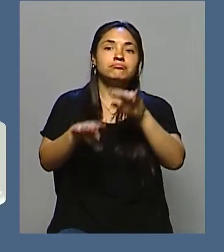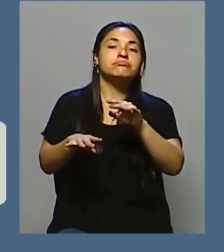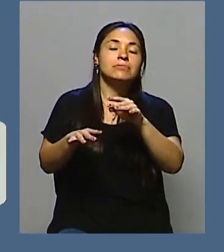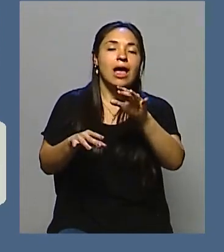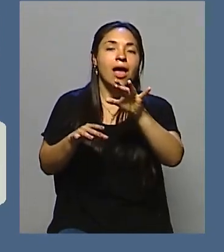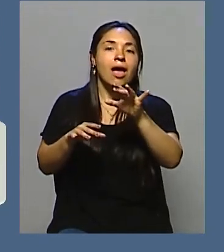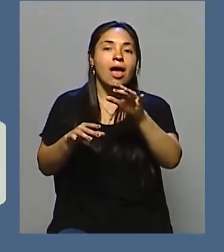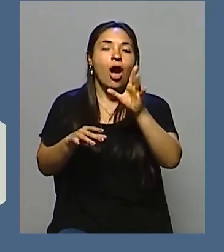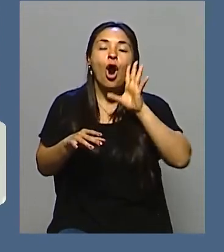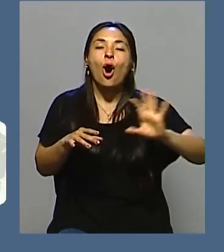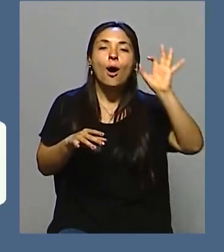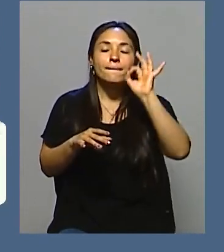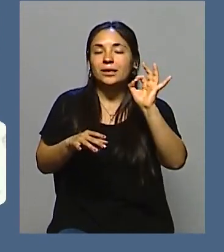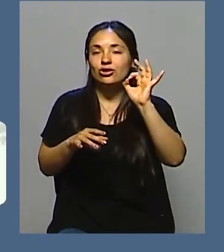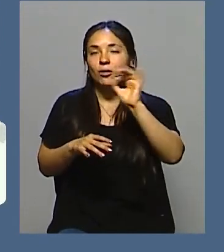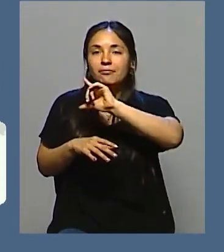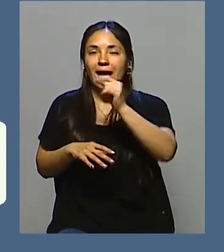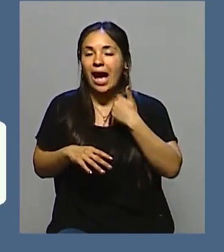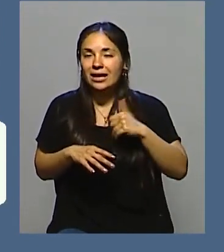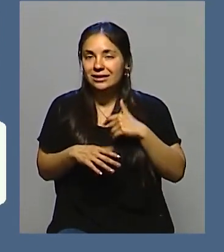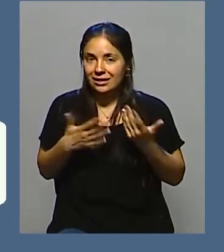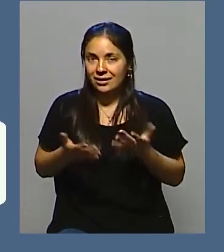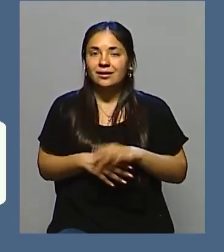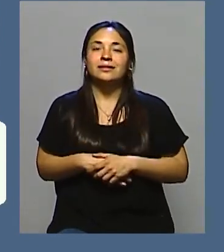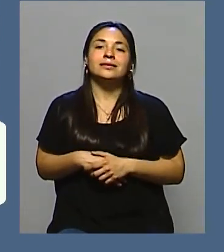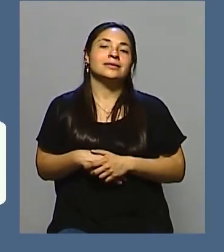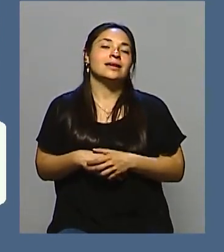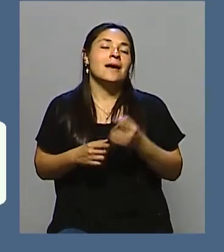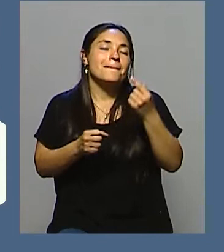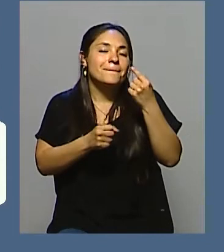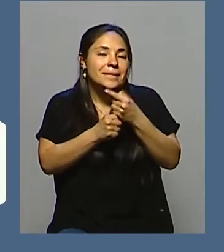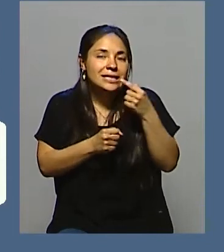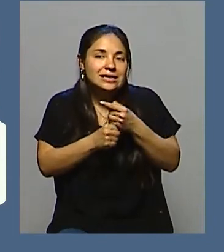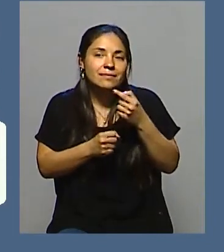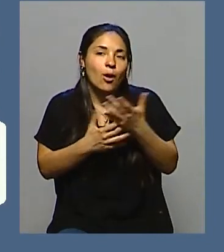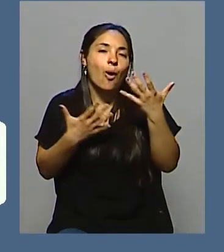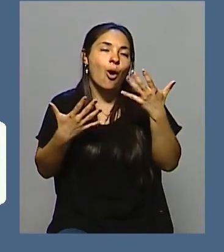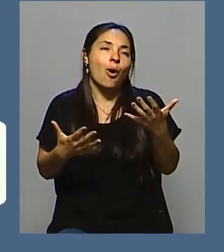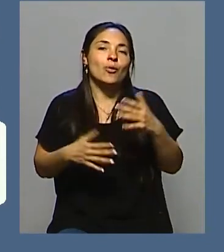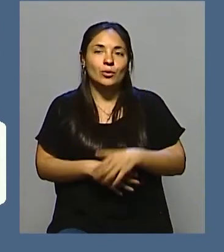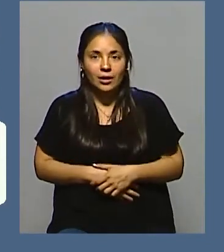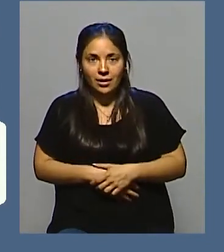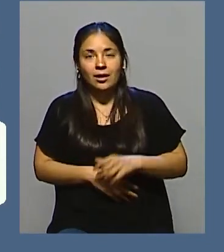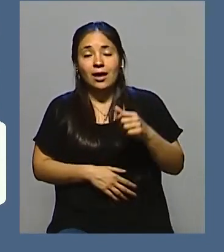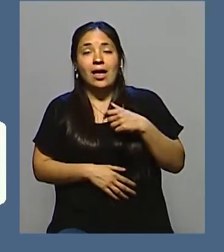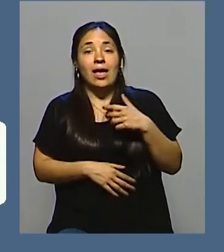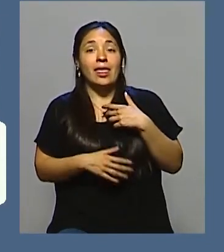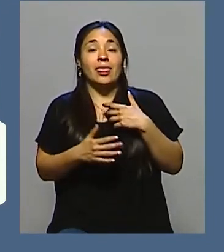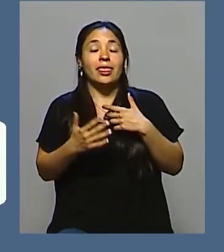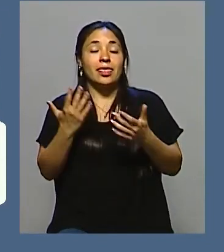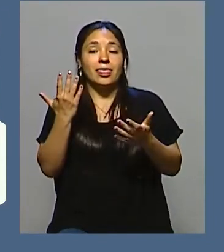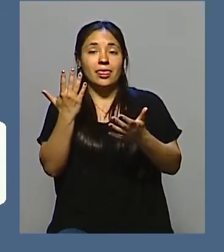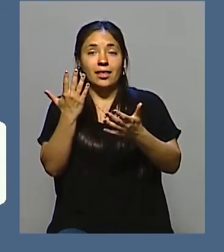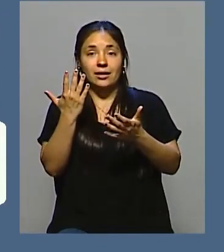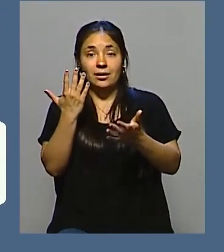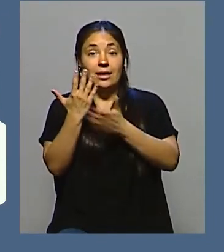La perspectiva al comienzo fue, obviamente, que había ganado la extrema derecha, ¿no? Se hablaba de